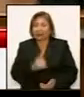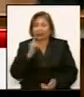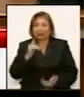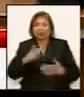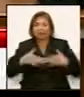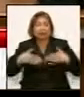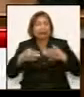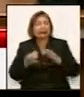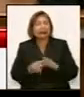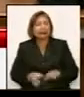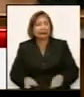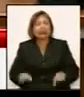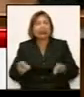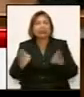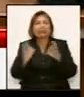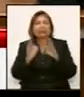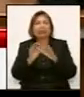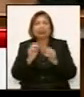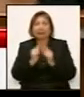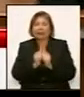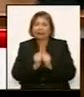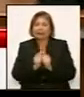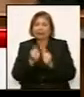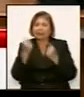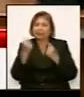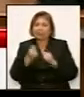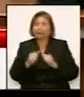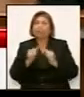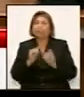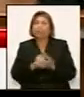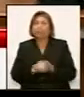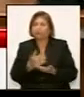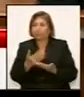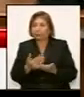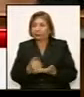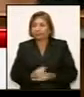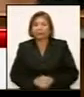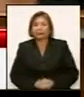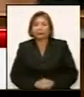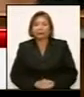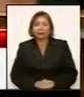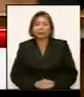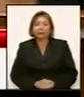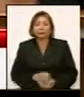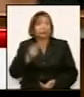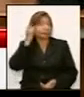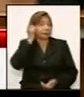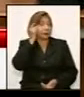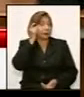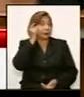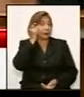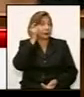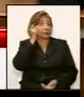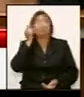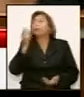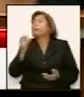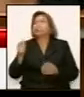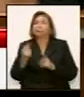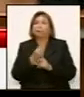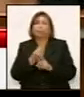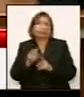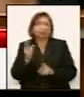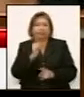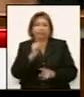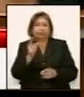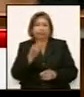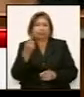súper importante también el poder ayudar para que se entienda que la violencia no es sólo